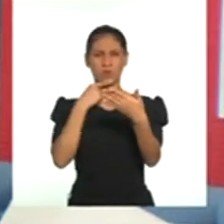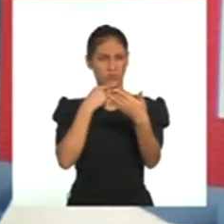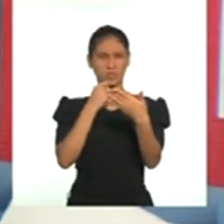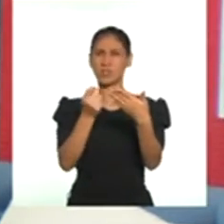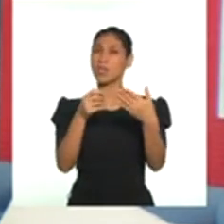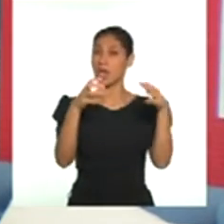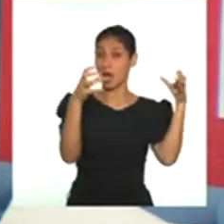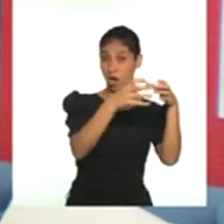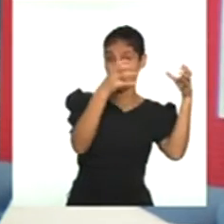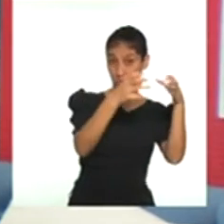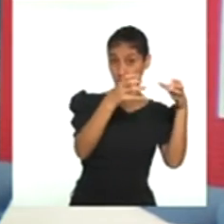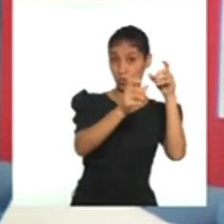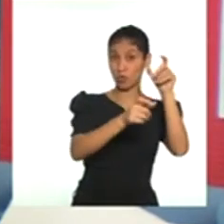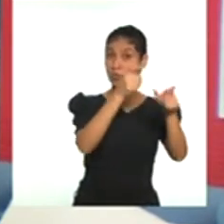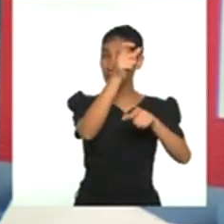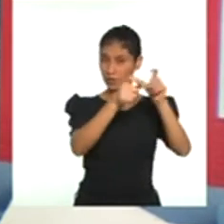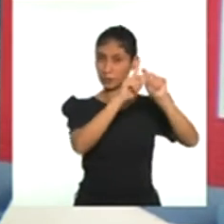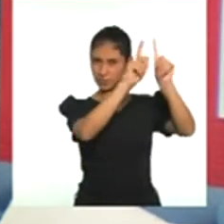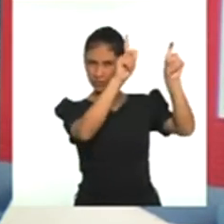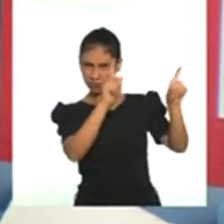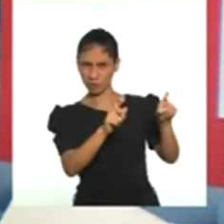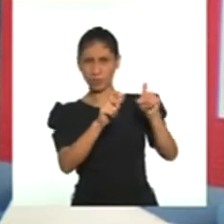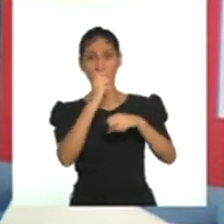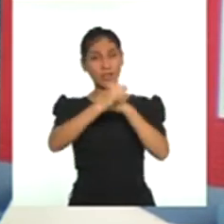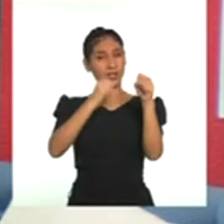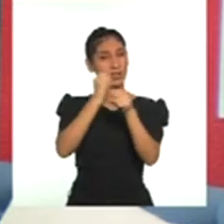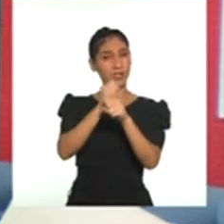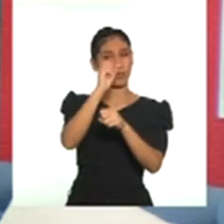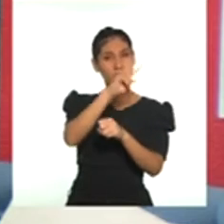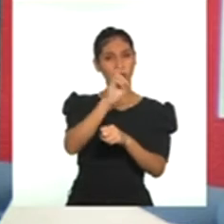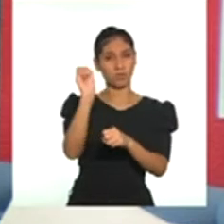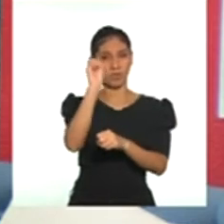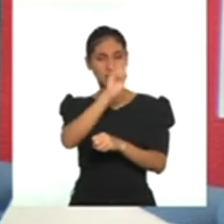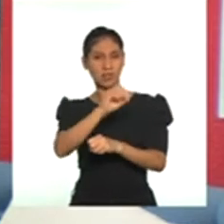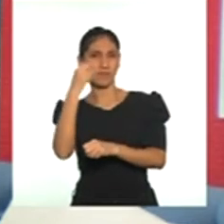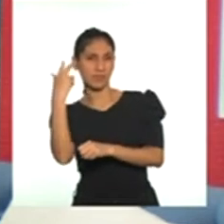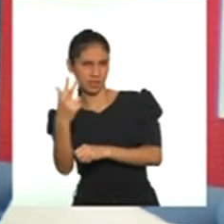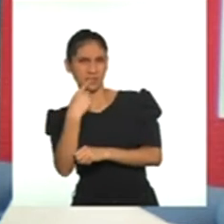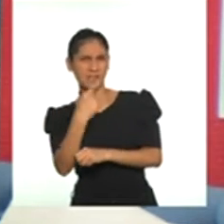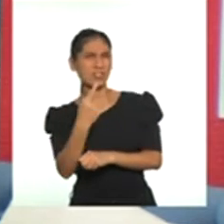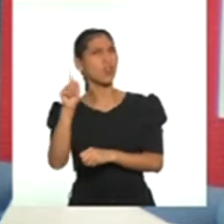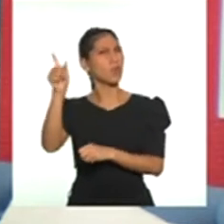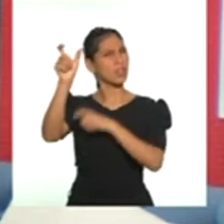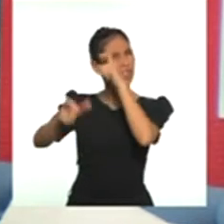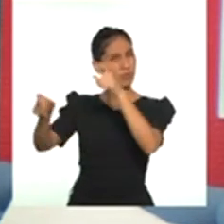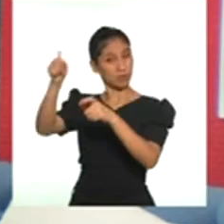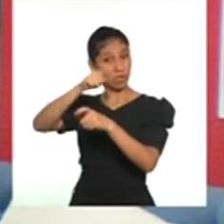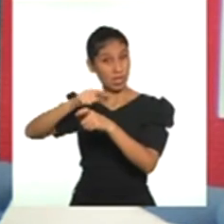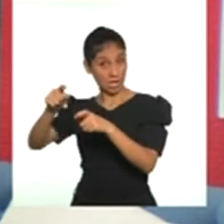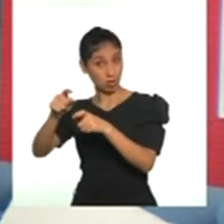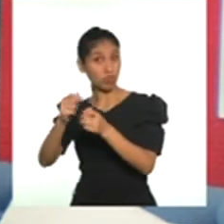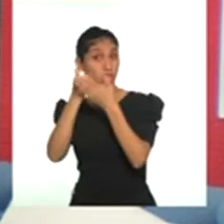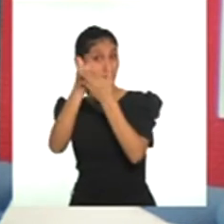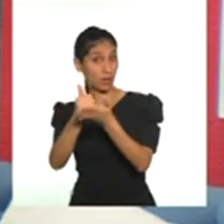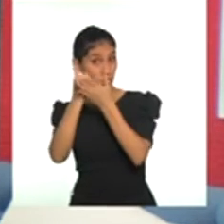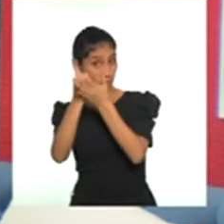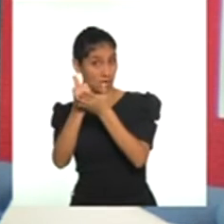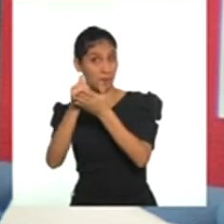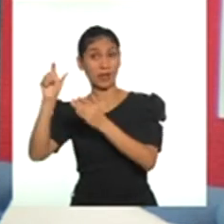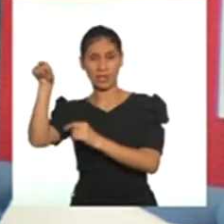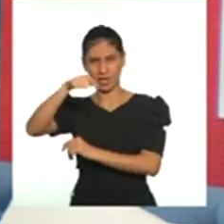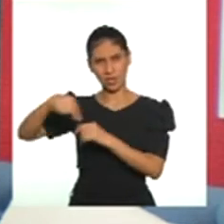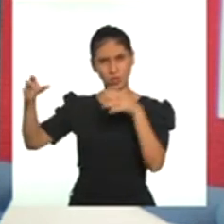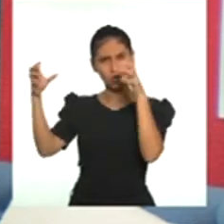Hubo una encuesta aplicada en el año 2013 sobre el origen de las habilidades de los curanderos del poblado de Huasao, distrito de